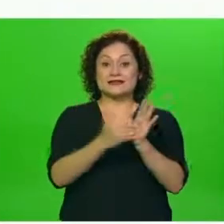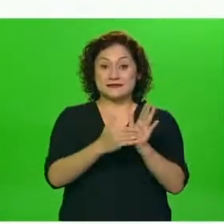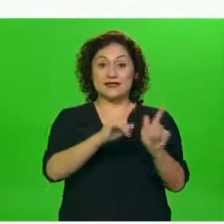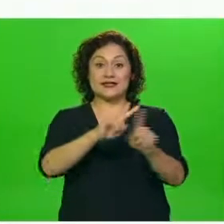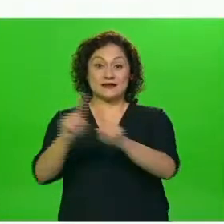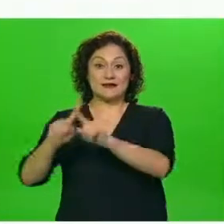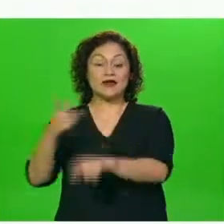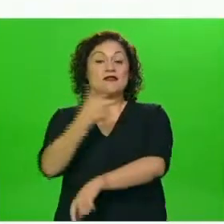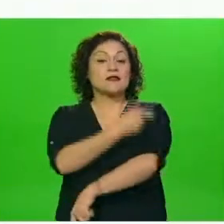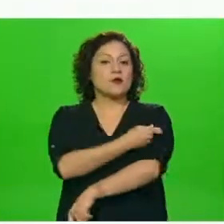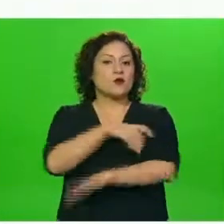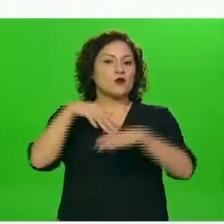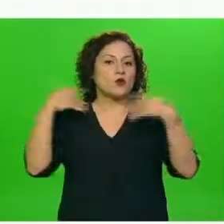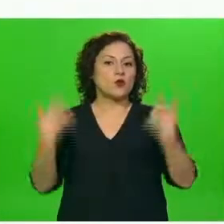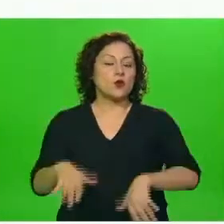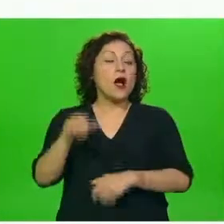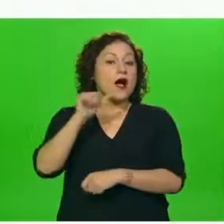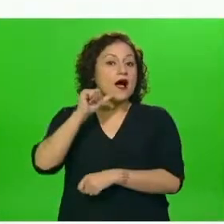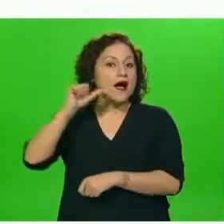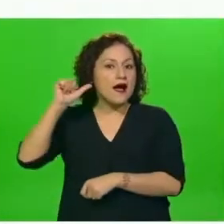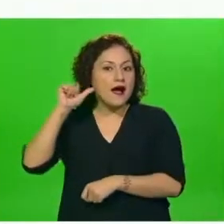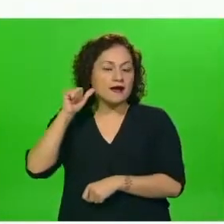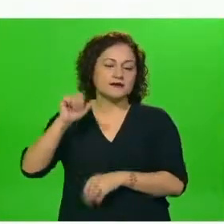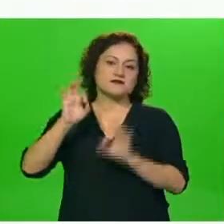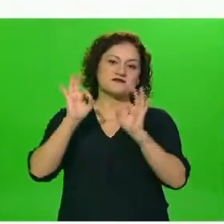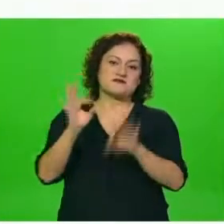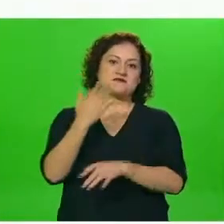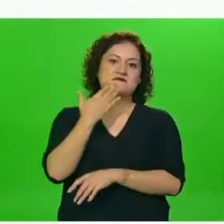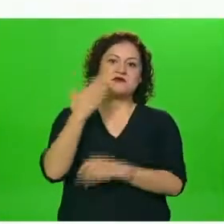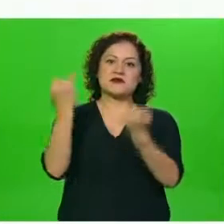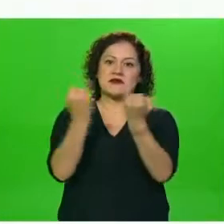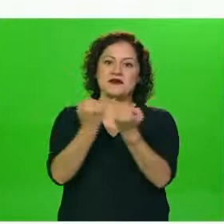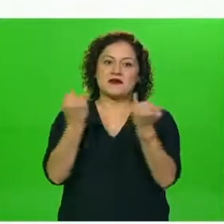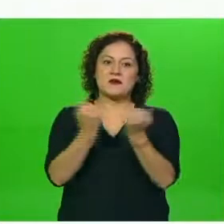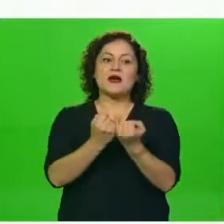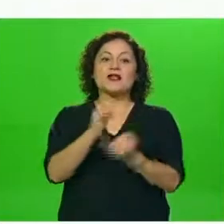vean que el día de ayer no se queda atrás. El día de ayer fueron